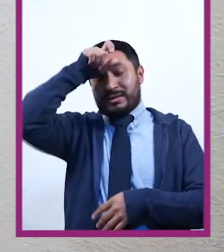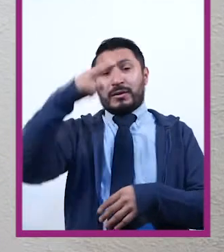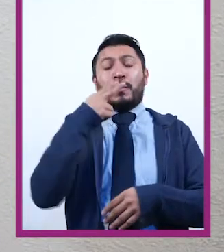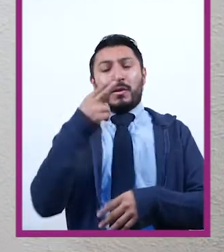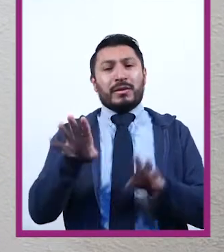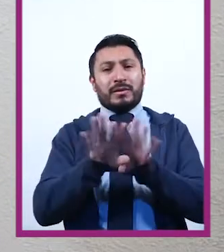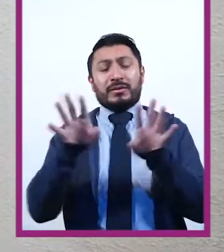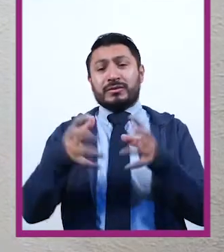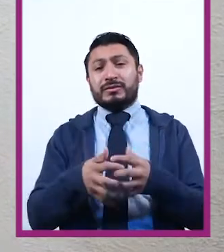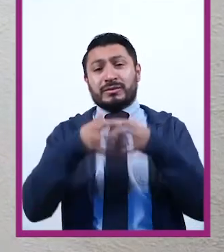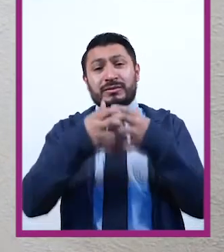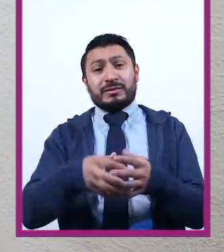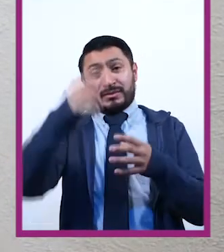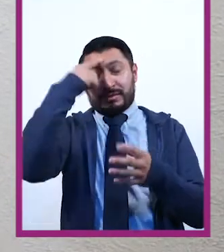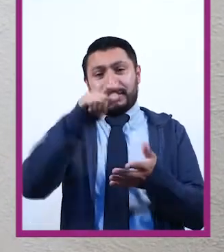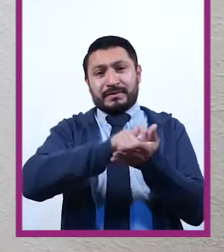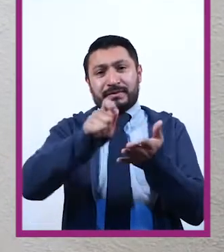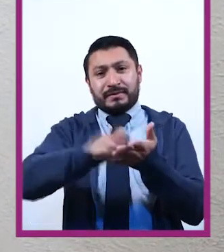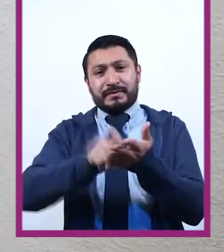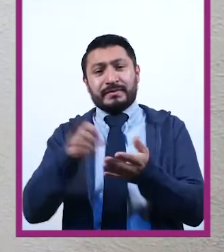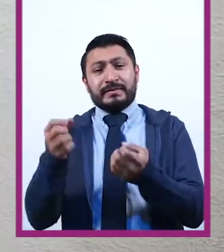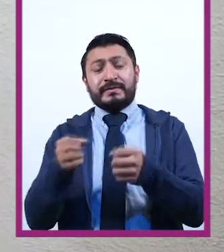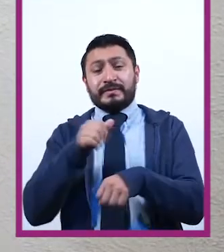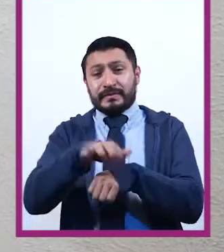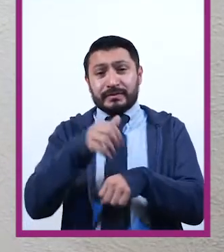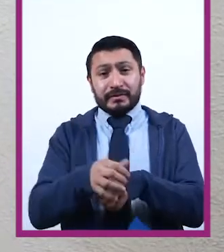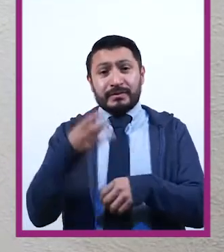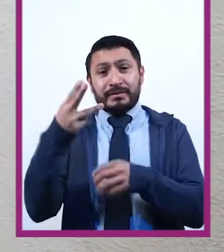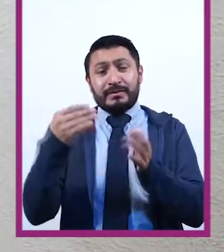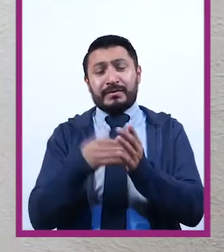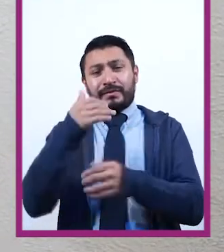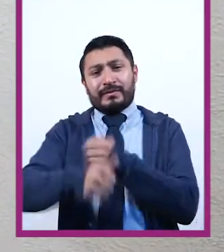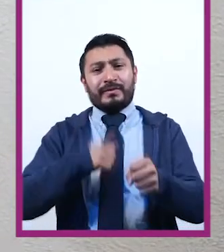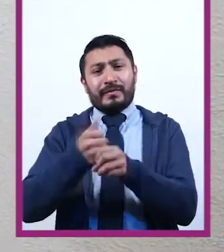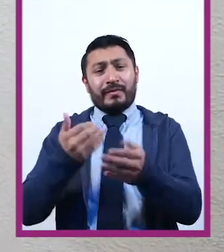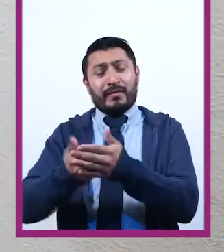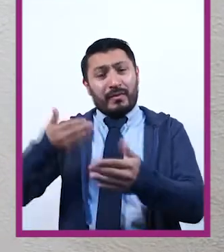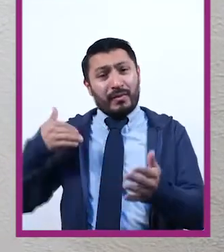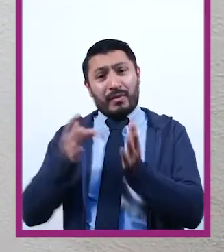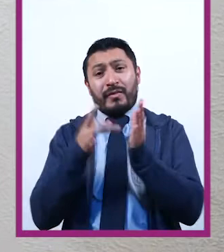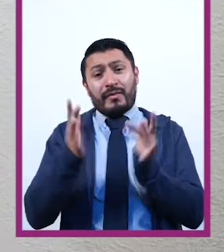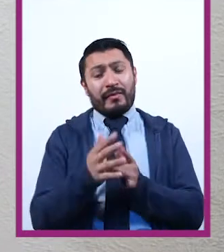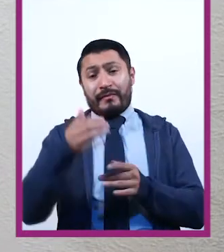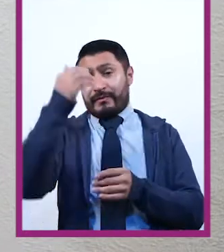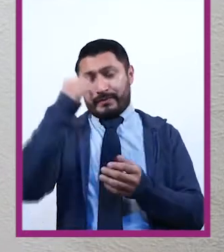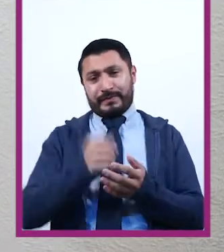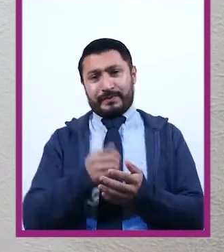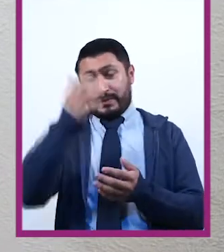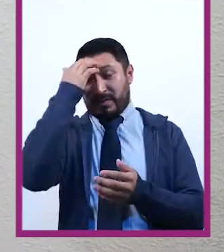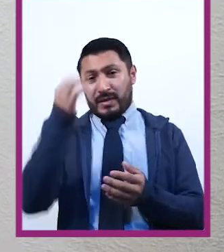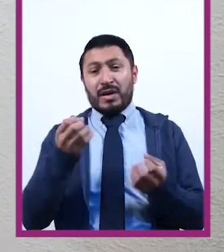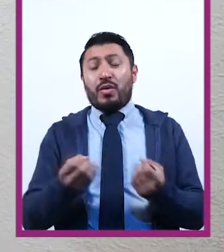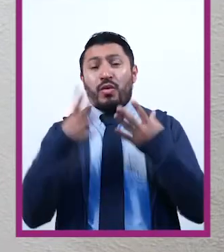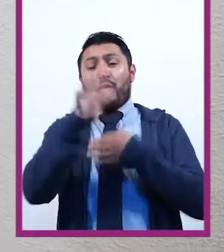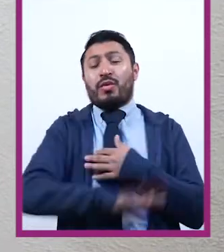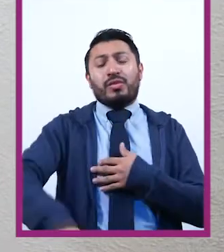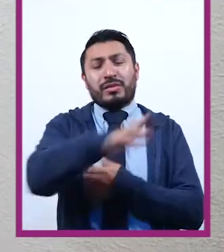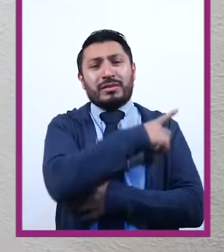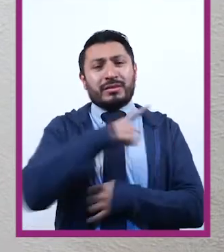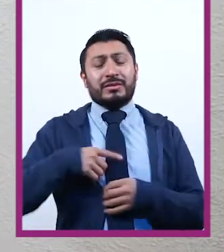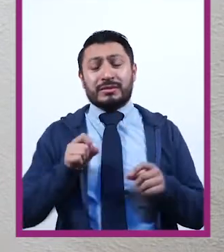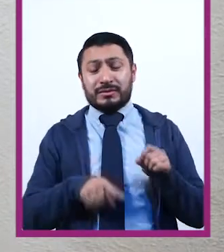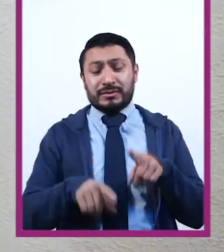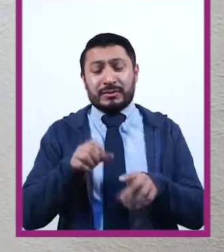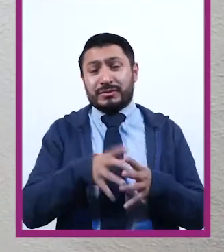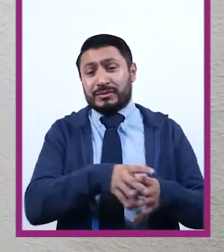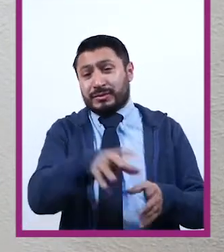egipcios utilizaron un sistema para registrar cantidades datan del año 3000 a.C. Para conocer la cantidad de terreno que